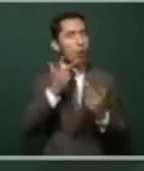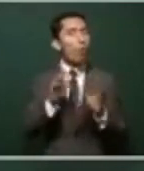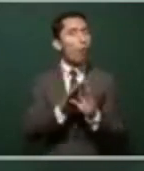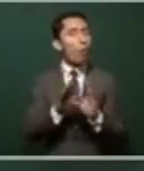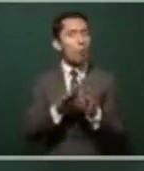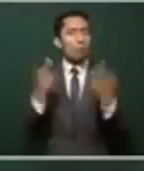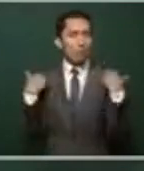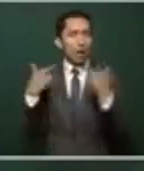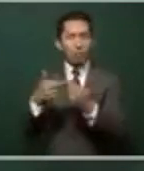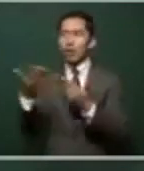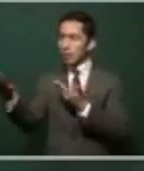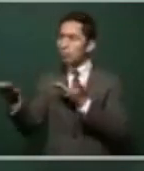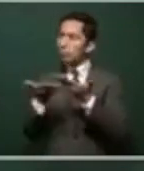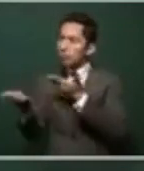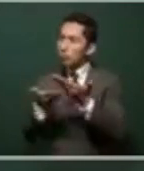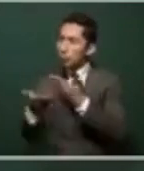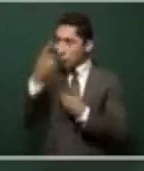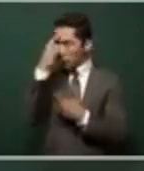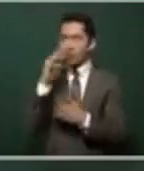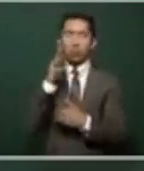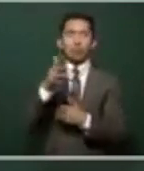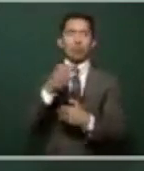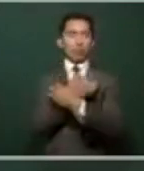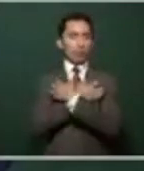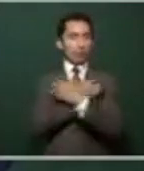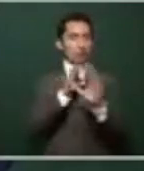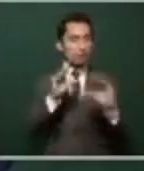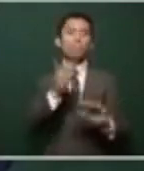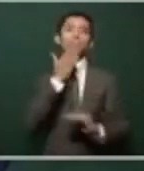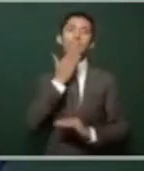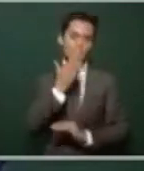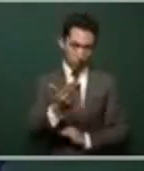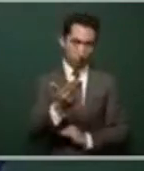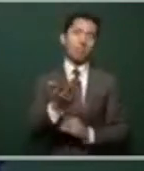Entonces, ojalá y se